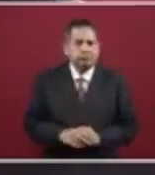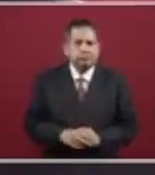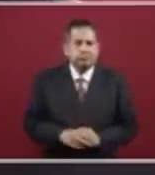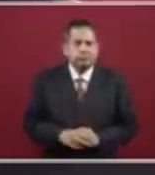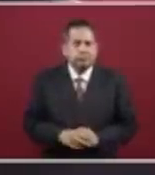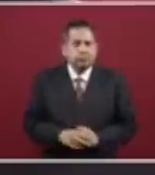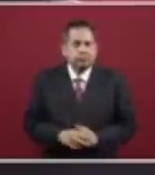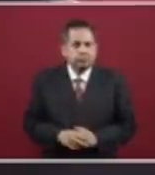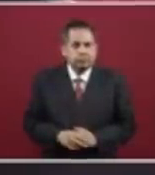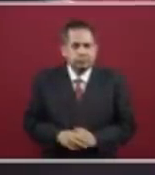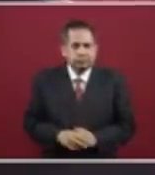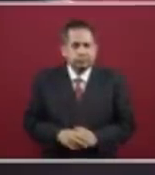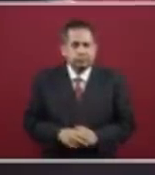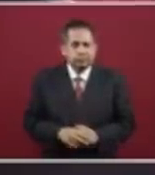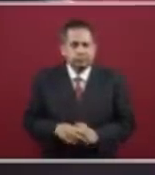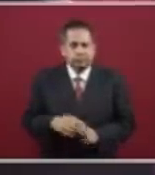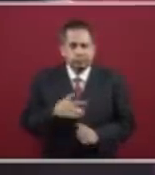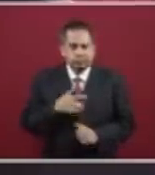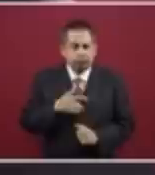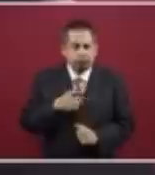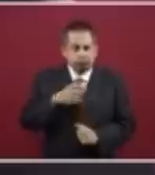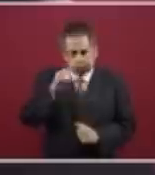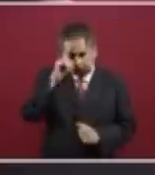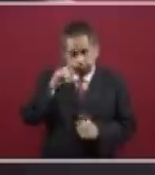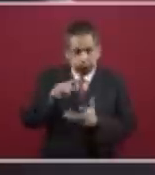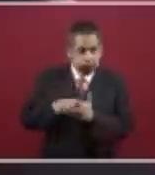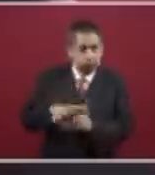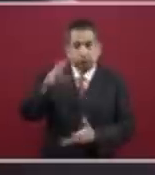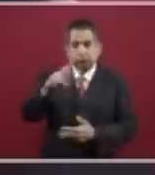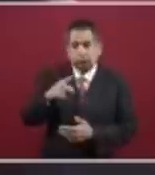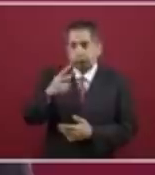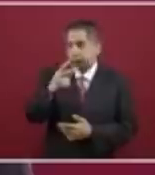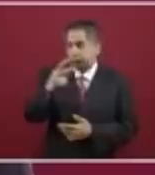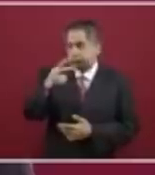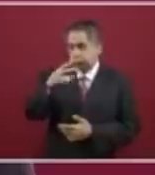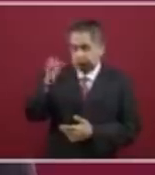No se alcanzó la mayoría